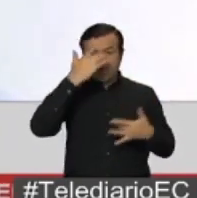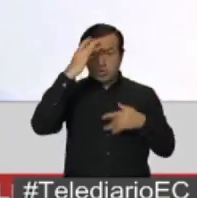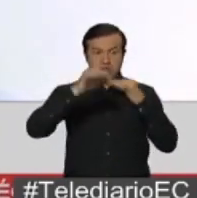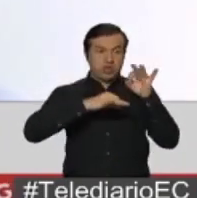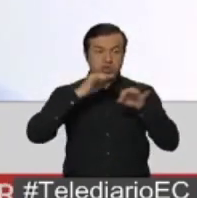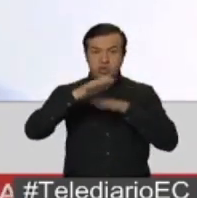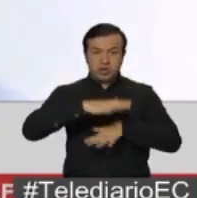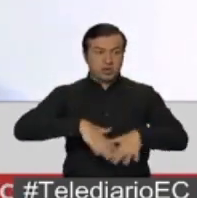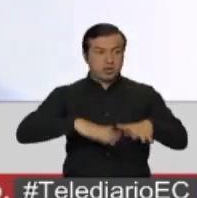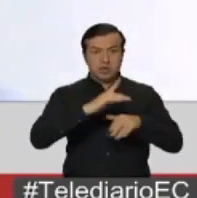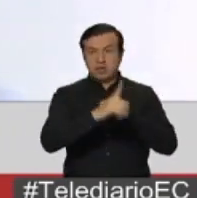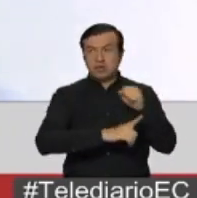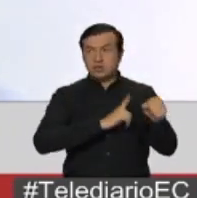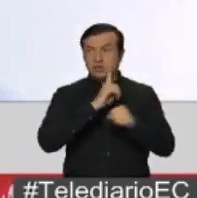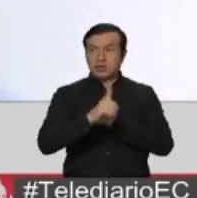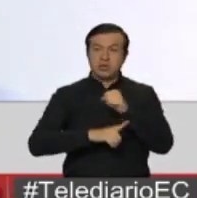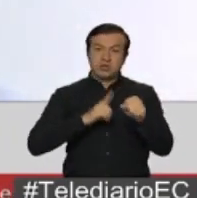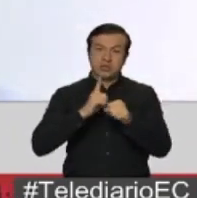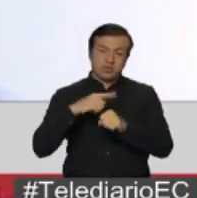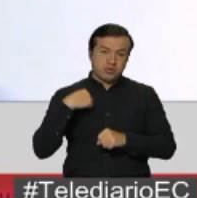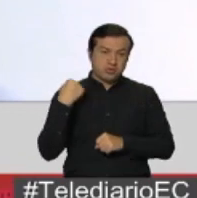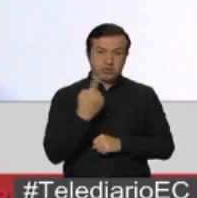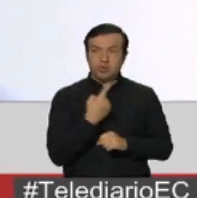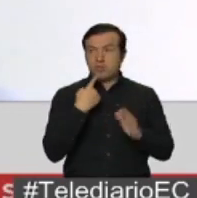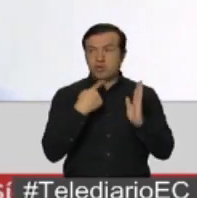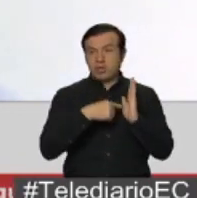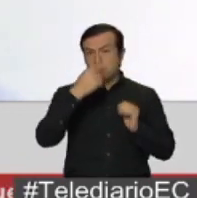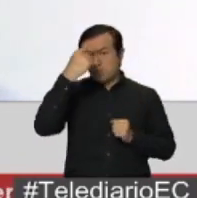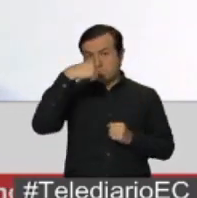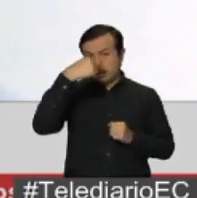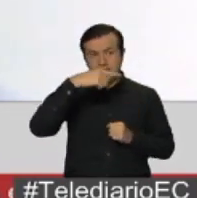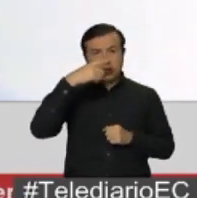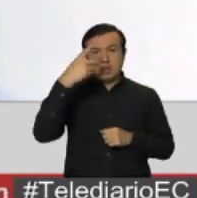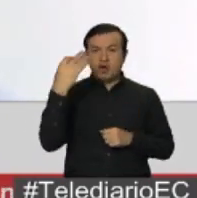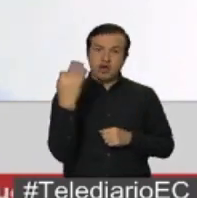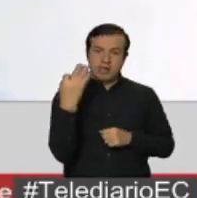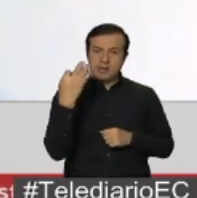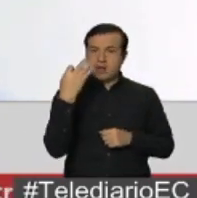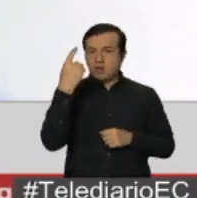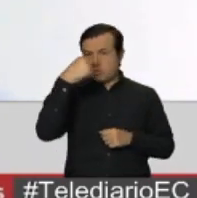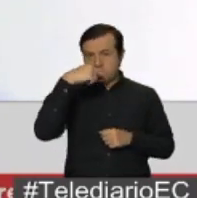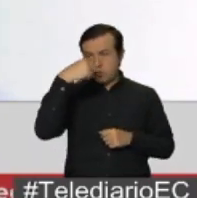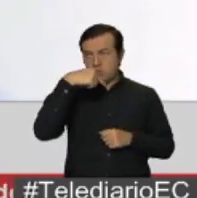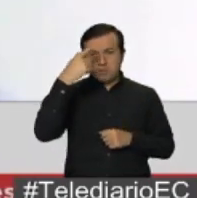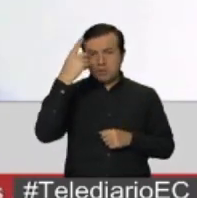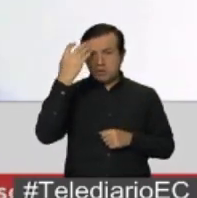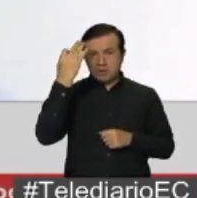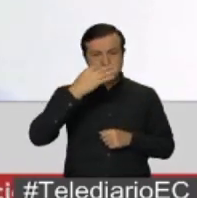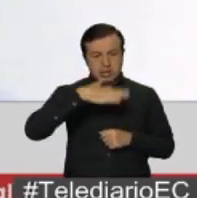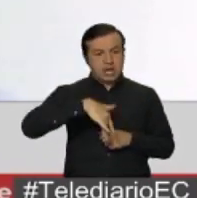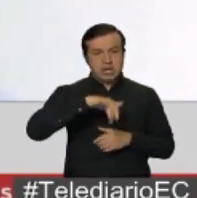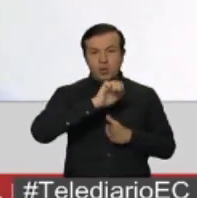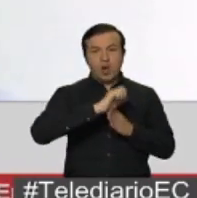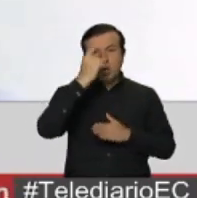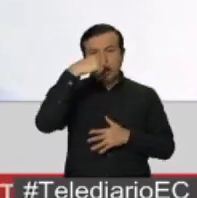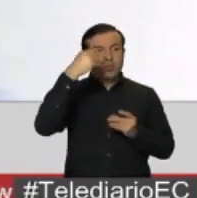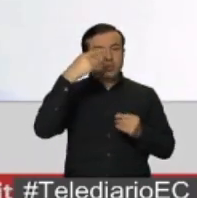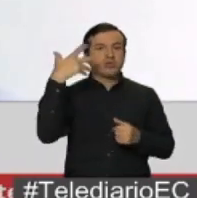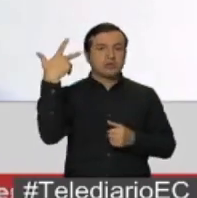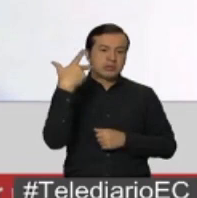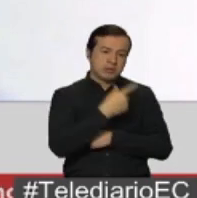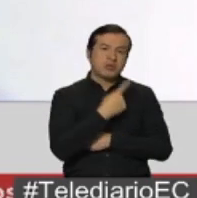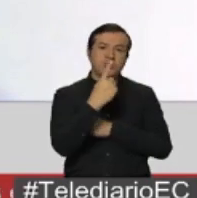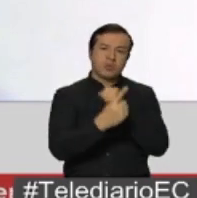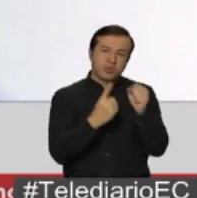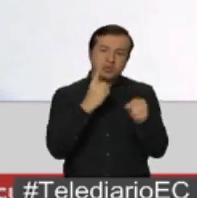cada año donde nosotros ejemplo es la influenza la diferencia llegó para quedarse entonces nosotros tenemos vacunas